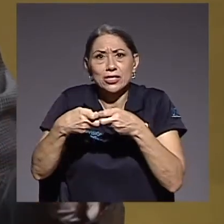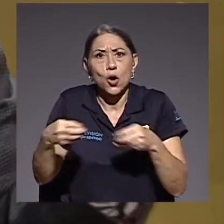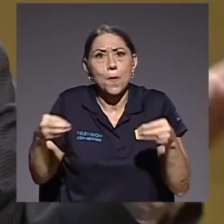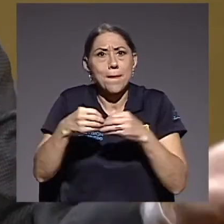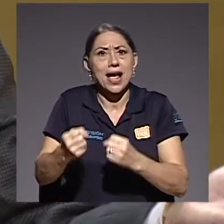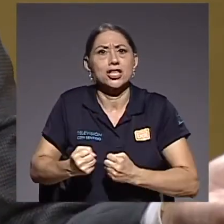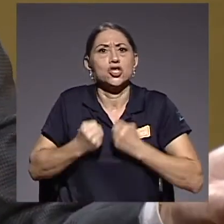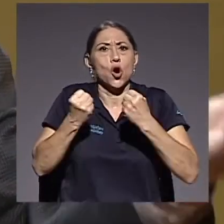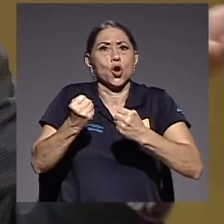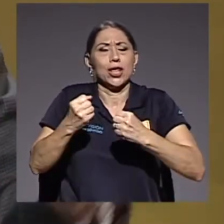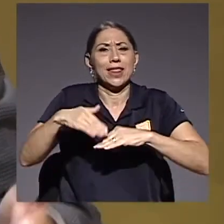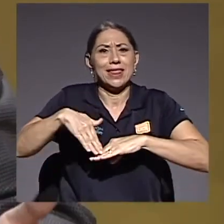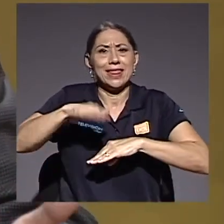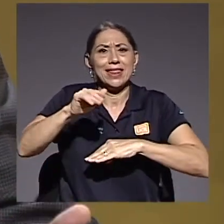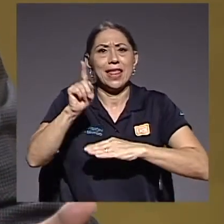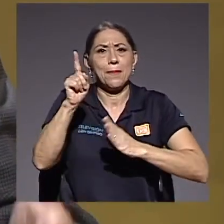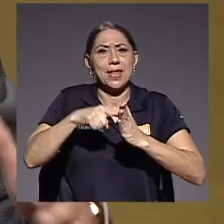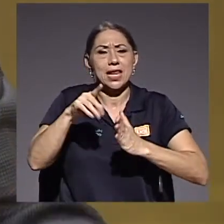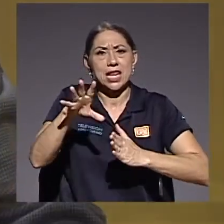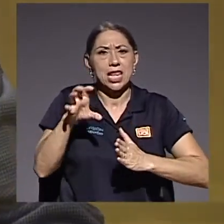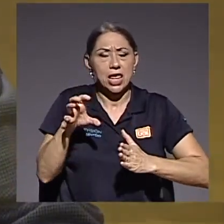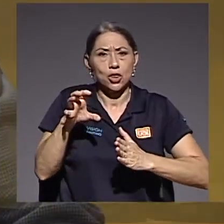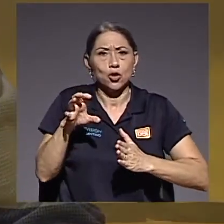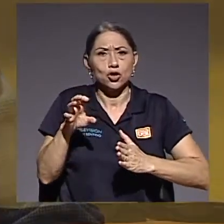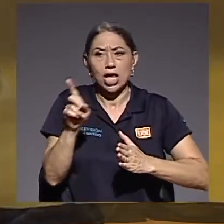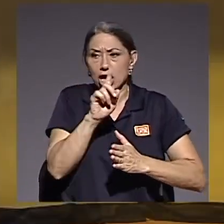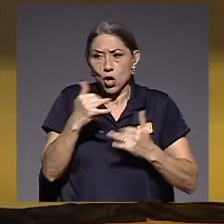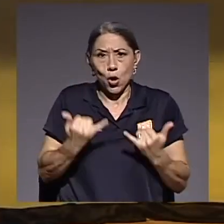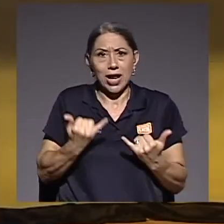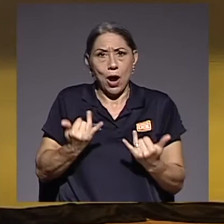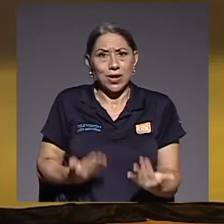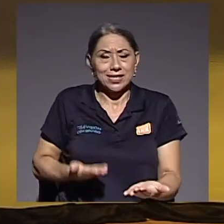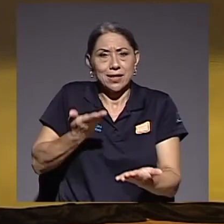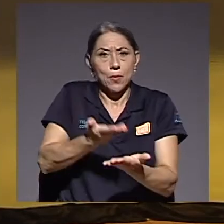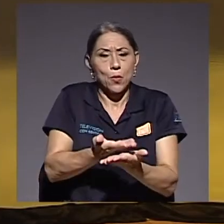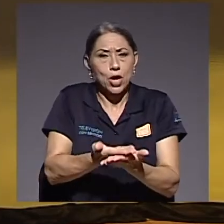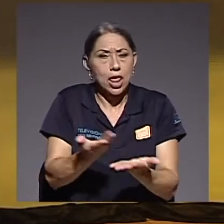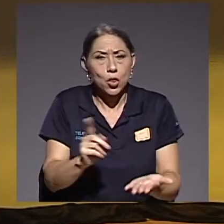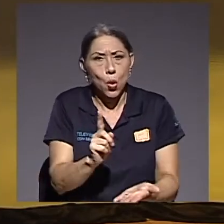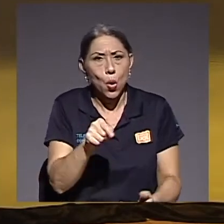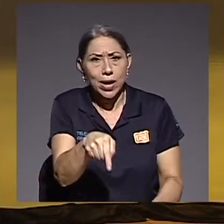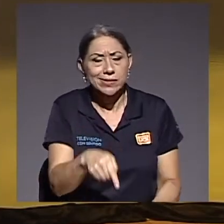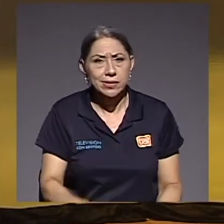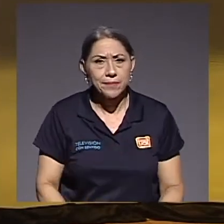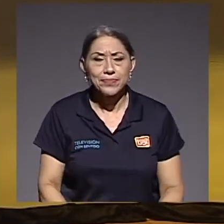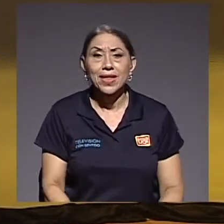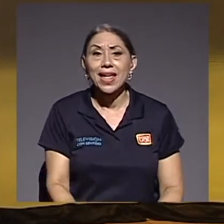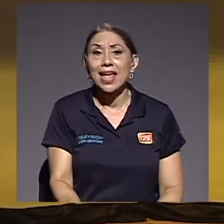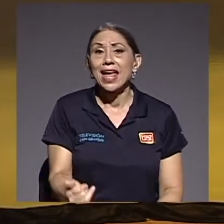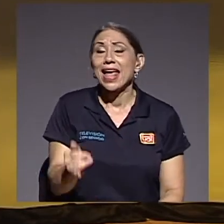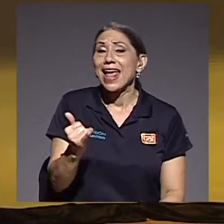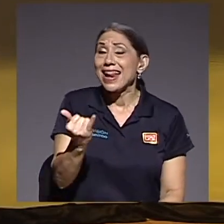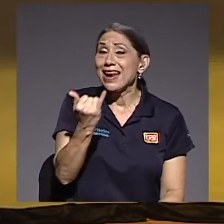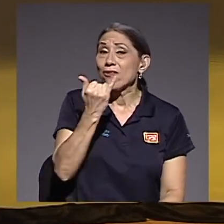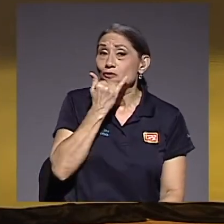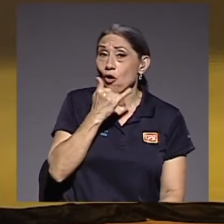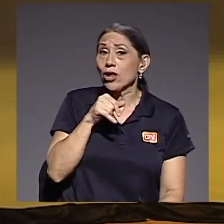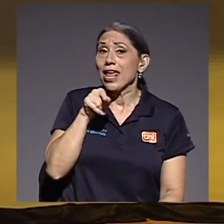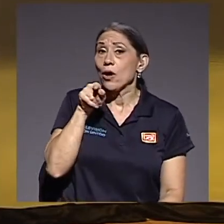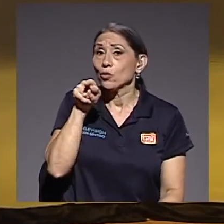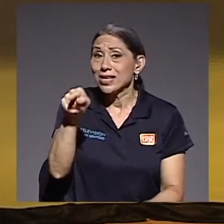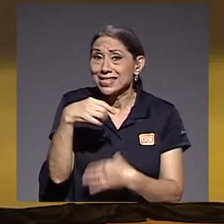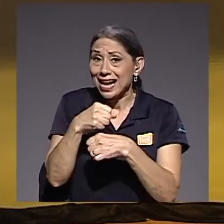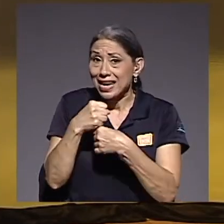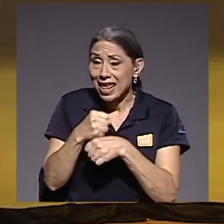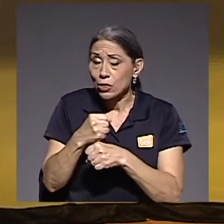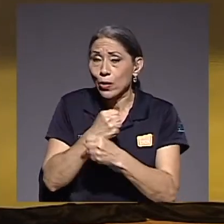de 1.500 y no la que está proponiéndose? El error que usted, mi querido colega, está